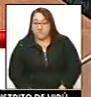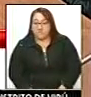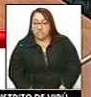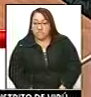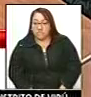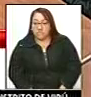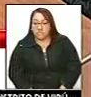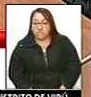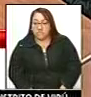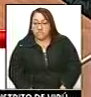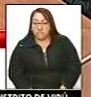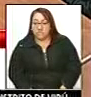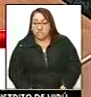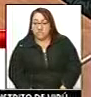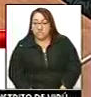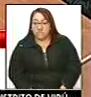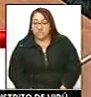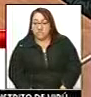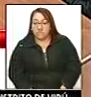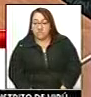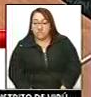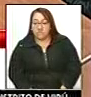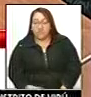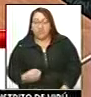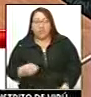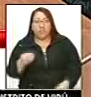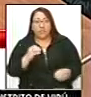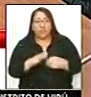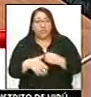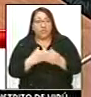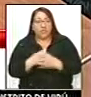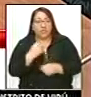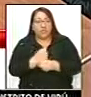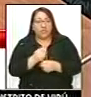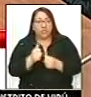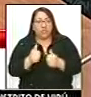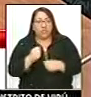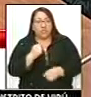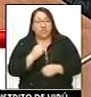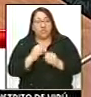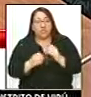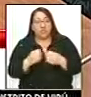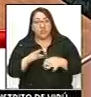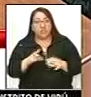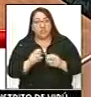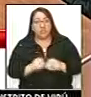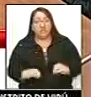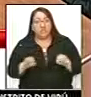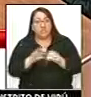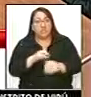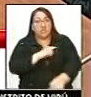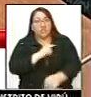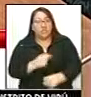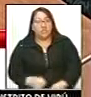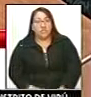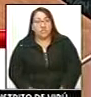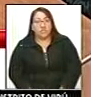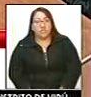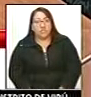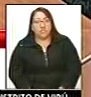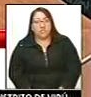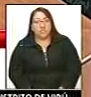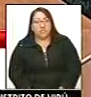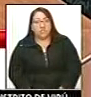base estadística, cómo van implementándolo para poder nosotros también hacerle el seguimiento. Sé que están haciendo ustedes bastantes esfuerzos. Creo